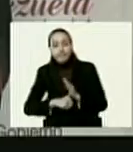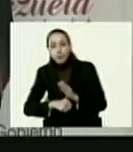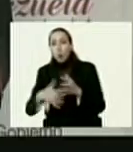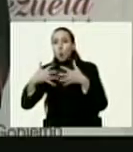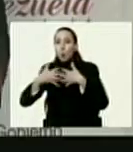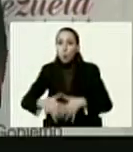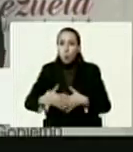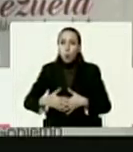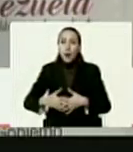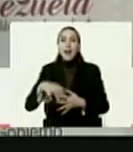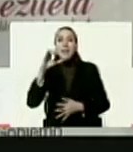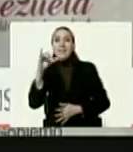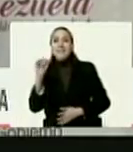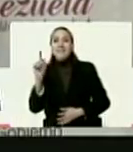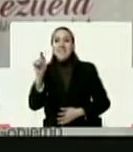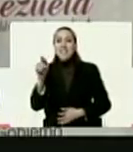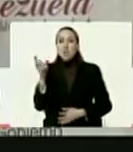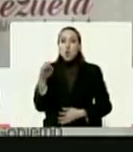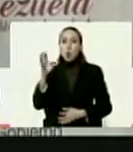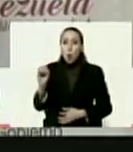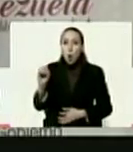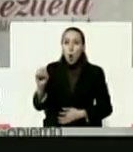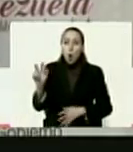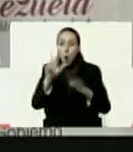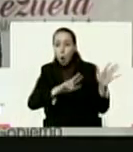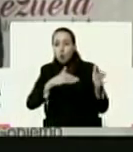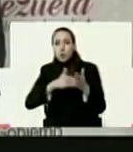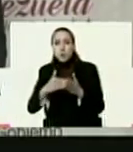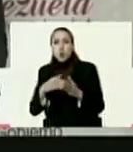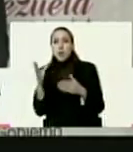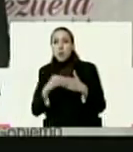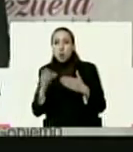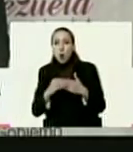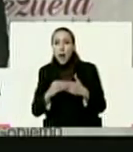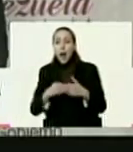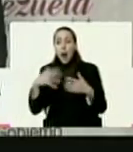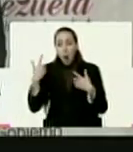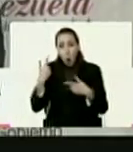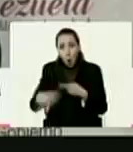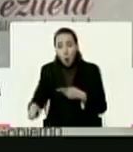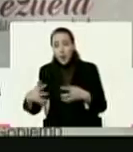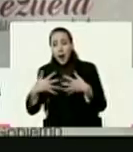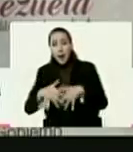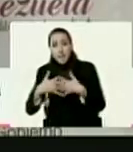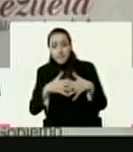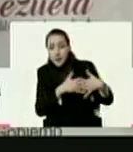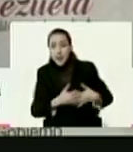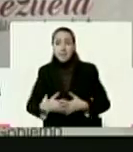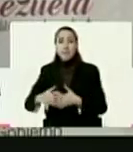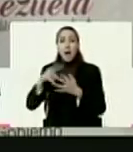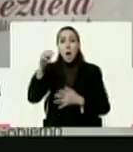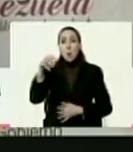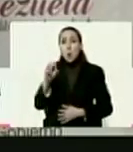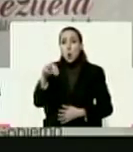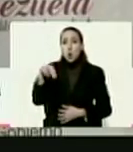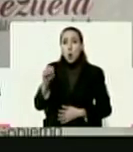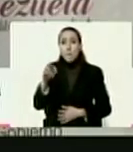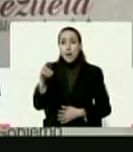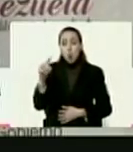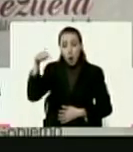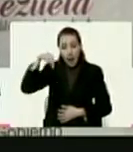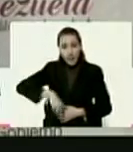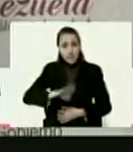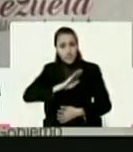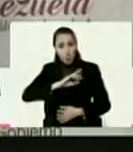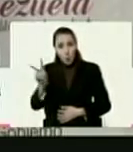dólares, Citgo. Se robaron una empresa de 3 mil millones de dólares, Monómeros, que es una empresa venezolana